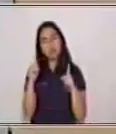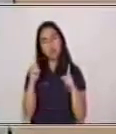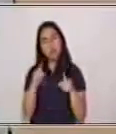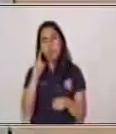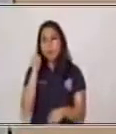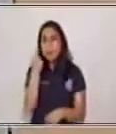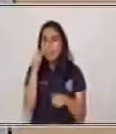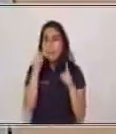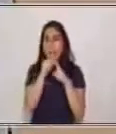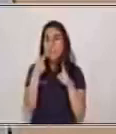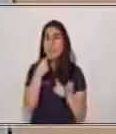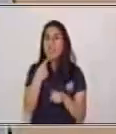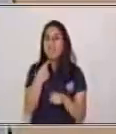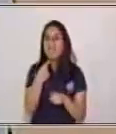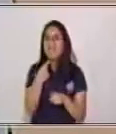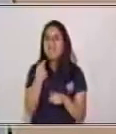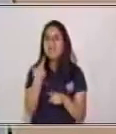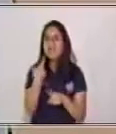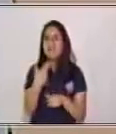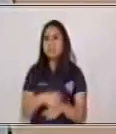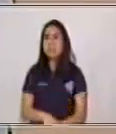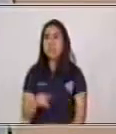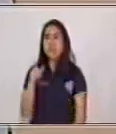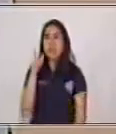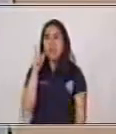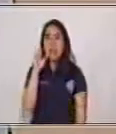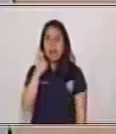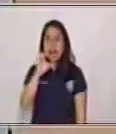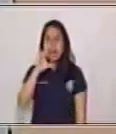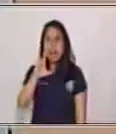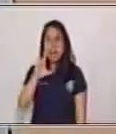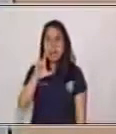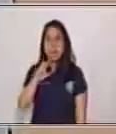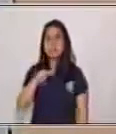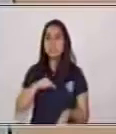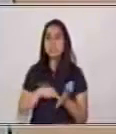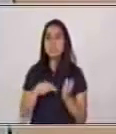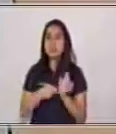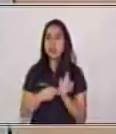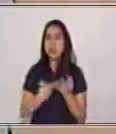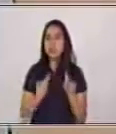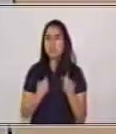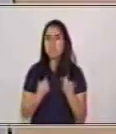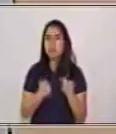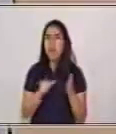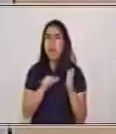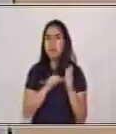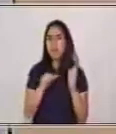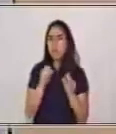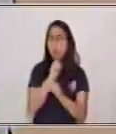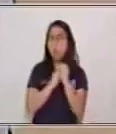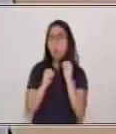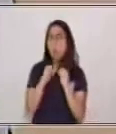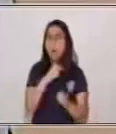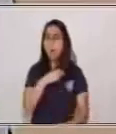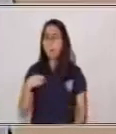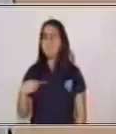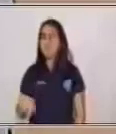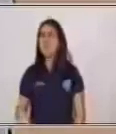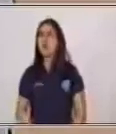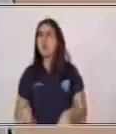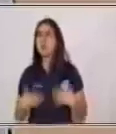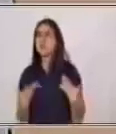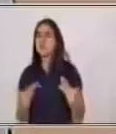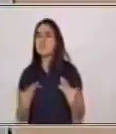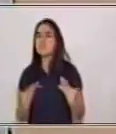Correcto, lo estamos utilizando como un pronombre. Él sabe el desenlace. Por lo tanto, el primer él va tildado,